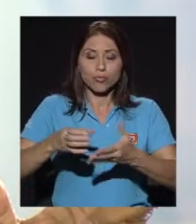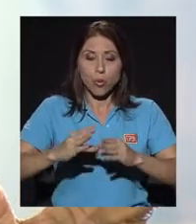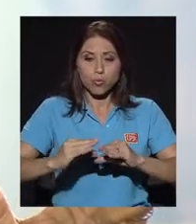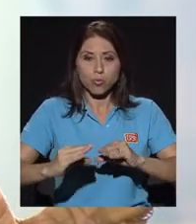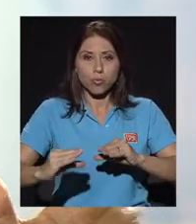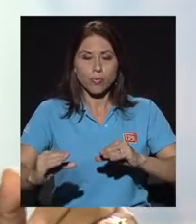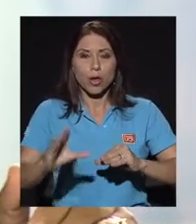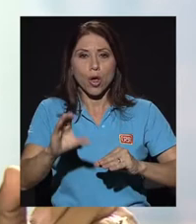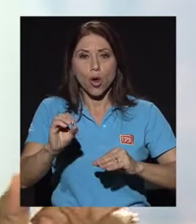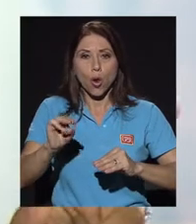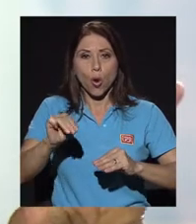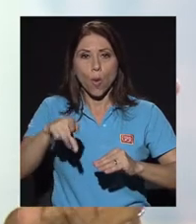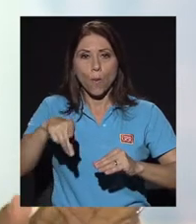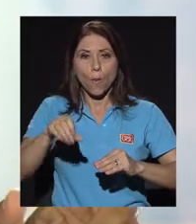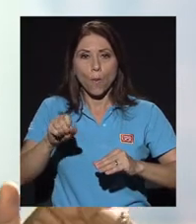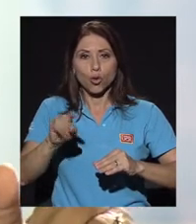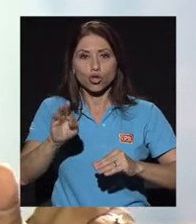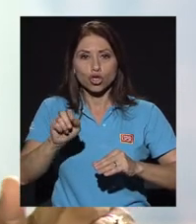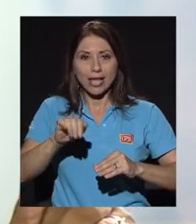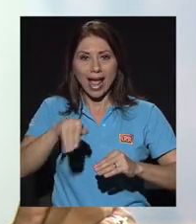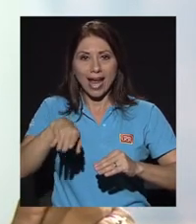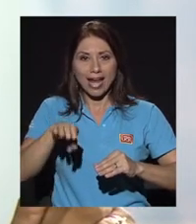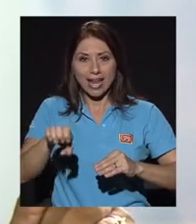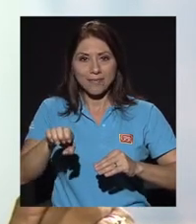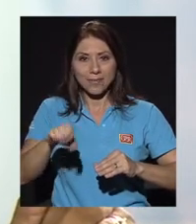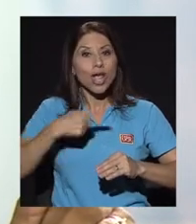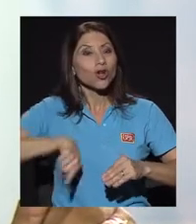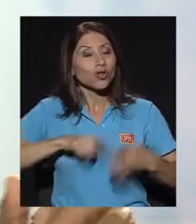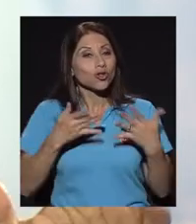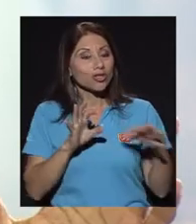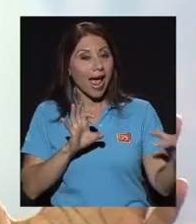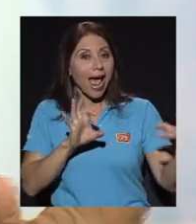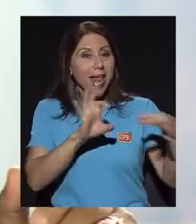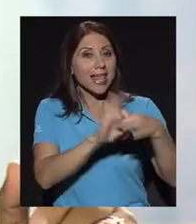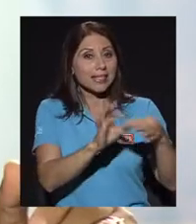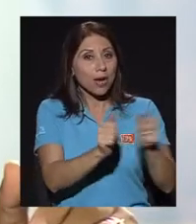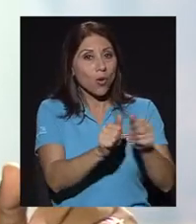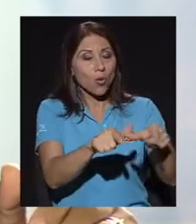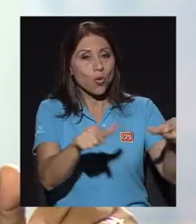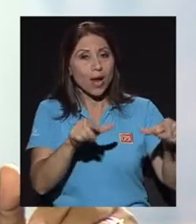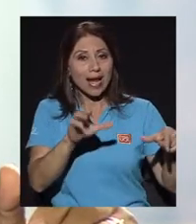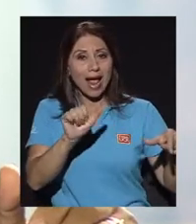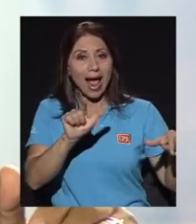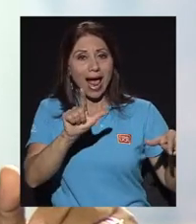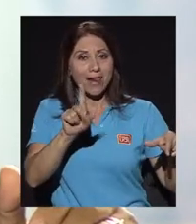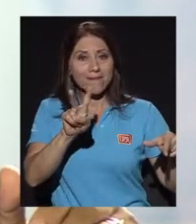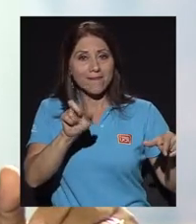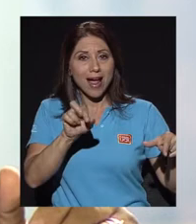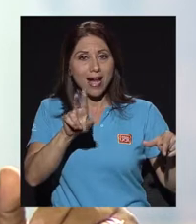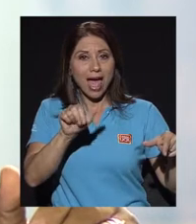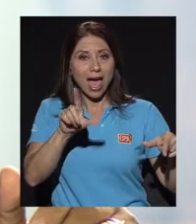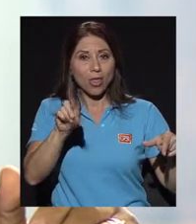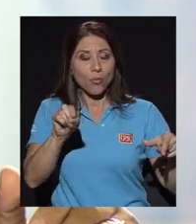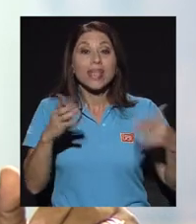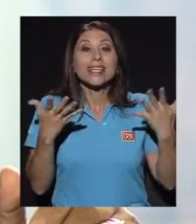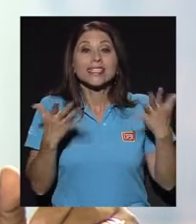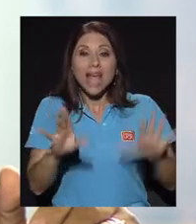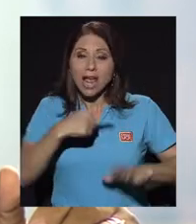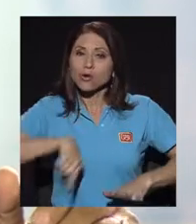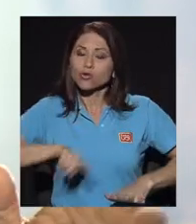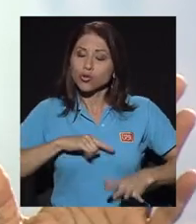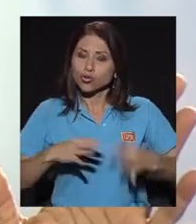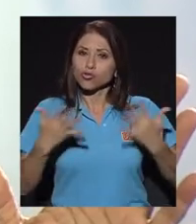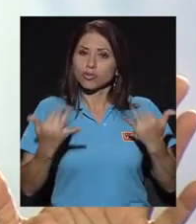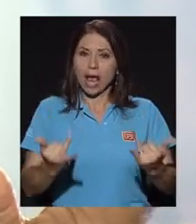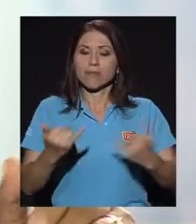tenemos una alianza con Alvarado, porque nosotros como municipalidad ya es hora que